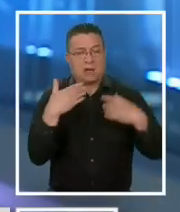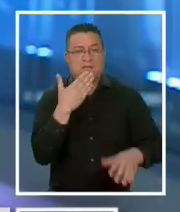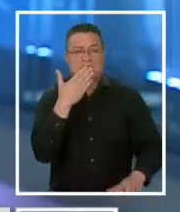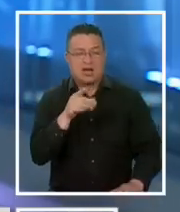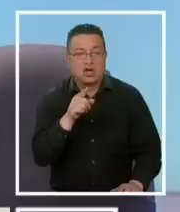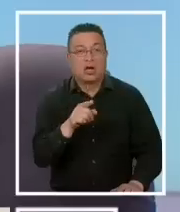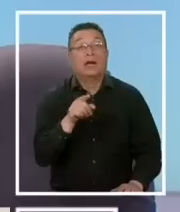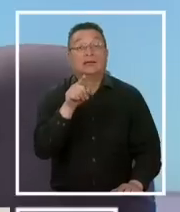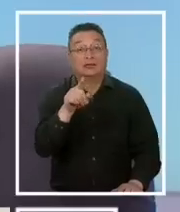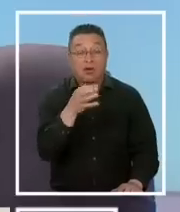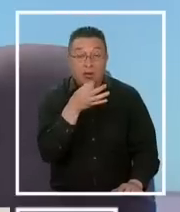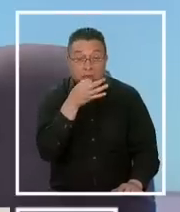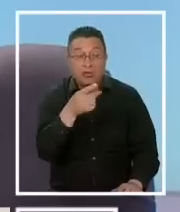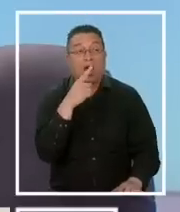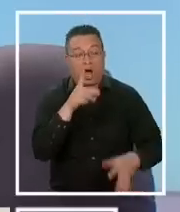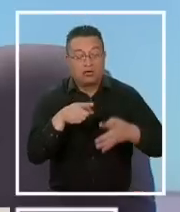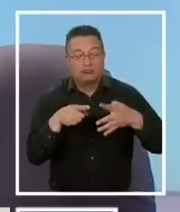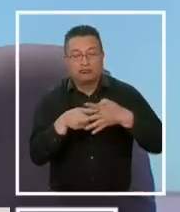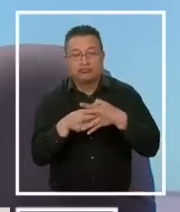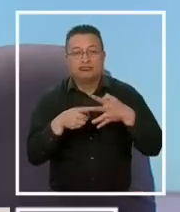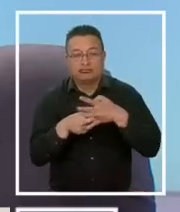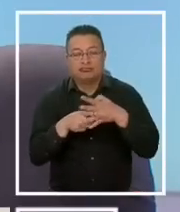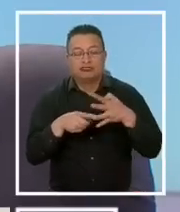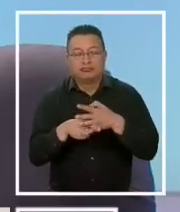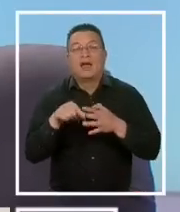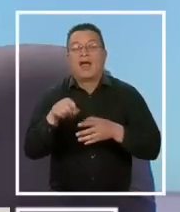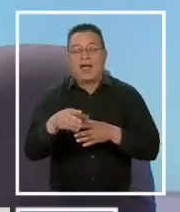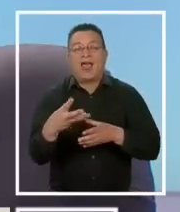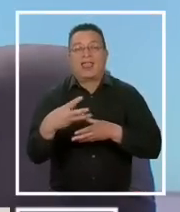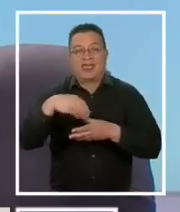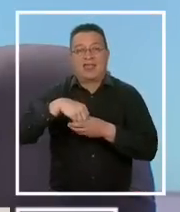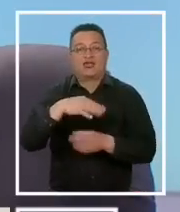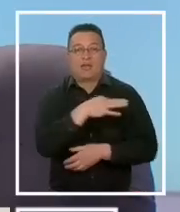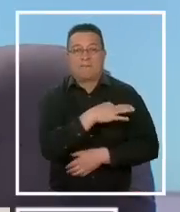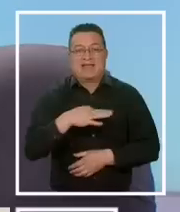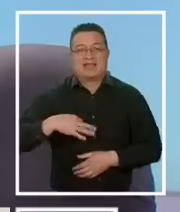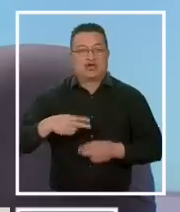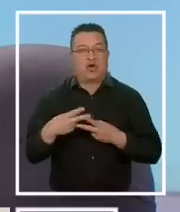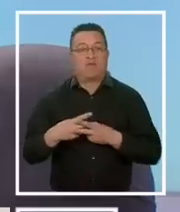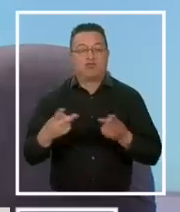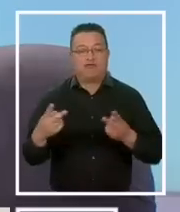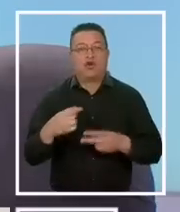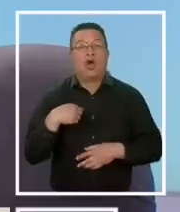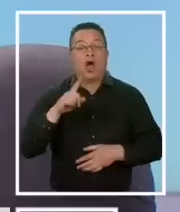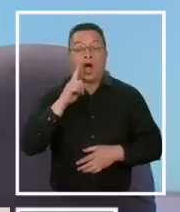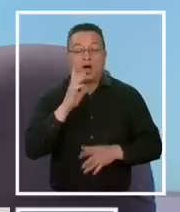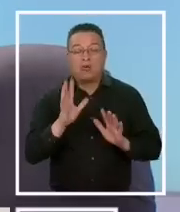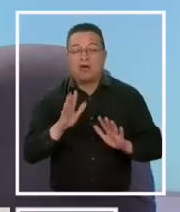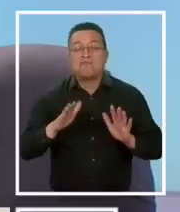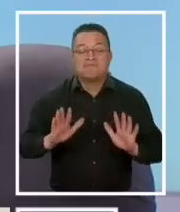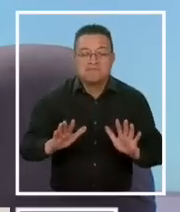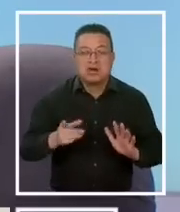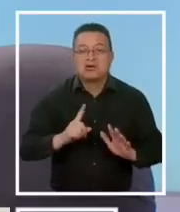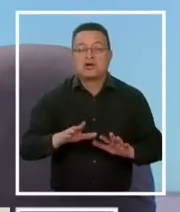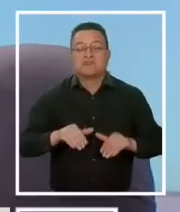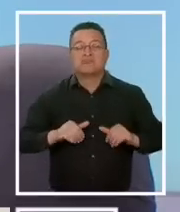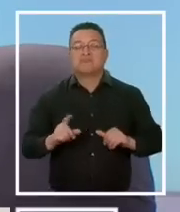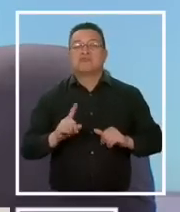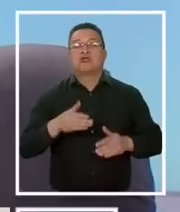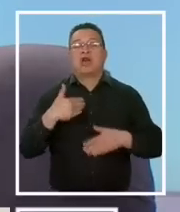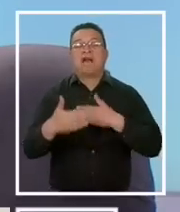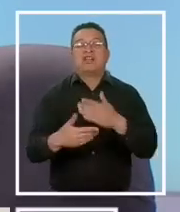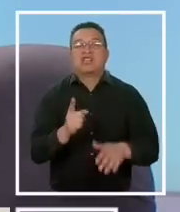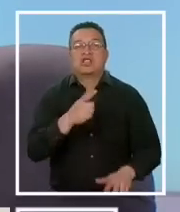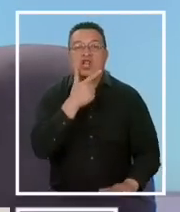misma publicación menciona filtraciones desde dentro del Ministerio Público y de que existe un statu quo que usted del cual está haciendo mención